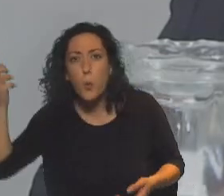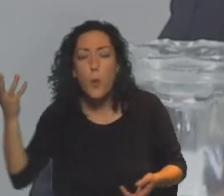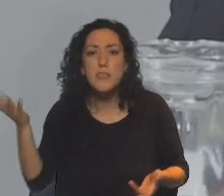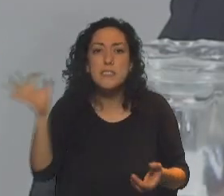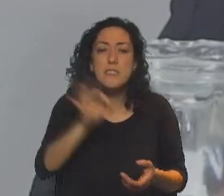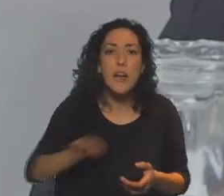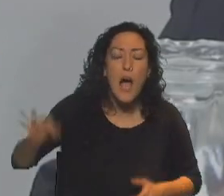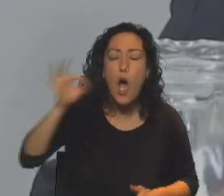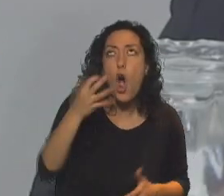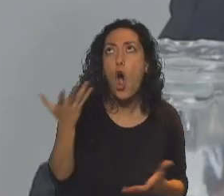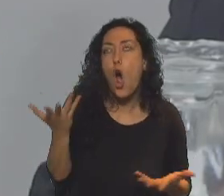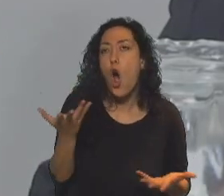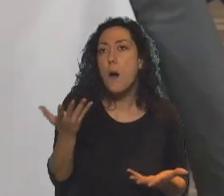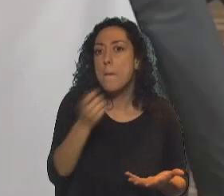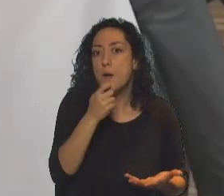y lo hubieran